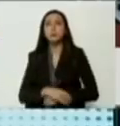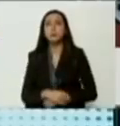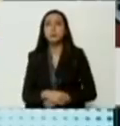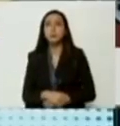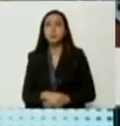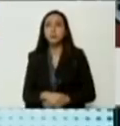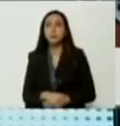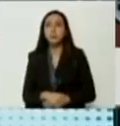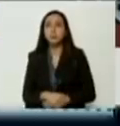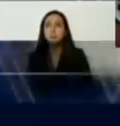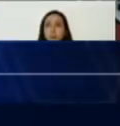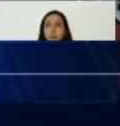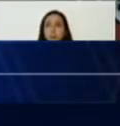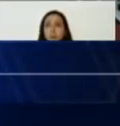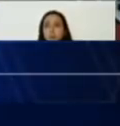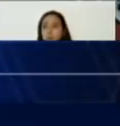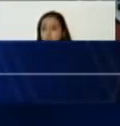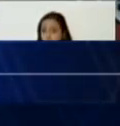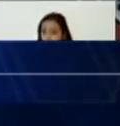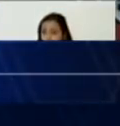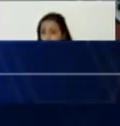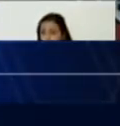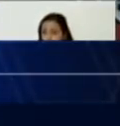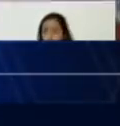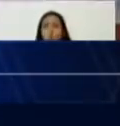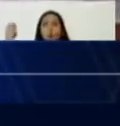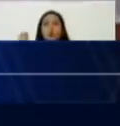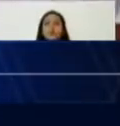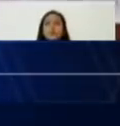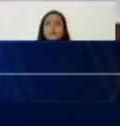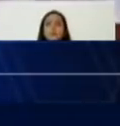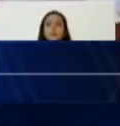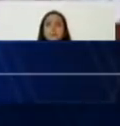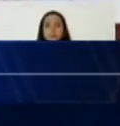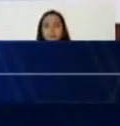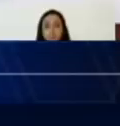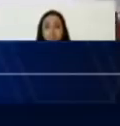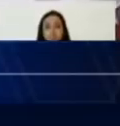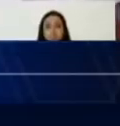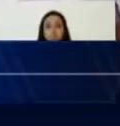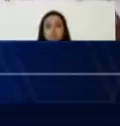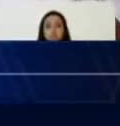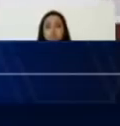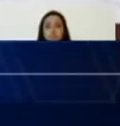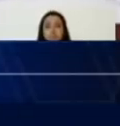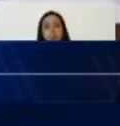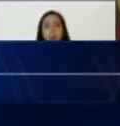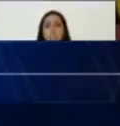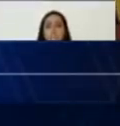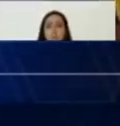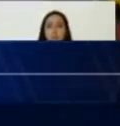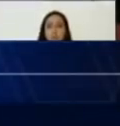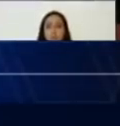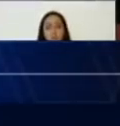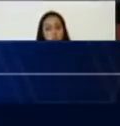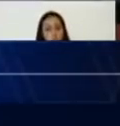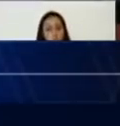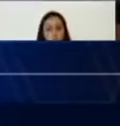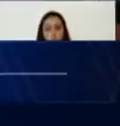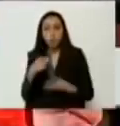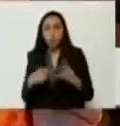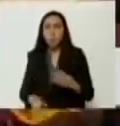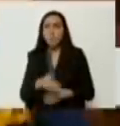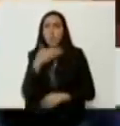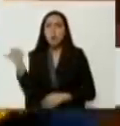presidente Maduro planteó la importancia de la economía digital que permite hacer los pagos más rápidos y sustituir el uso de papel moneda.